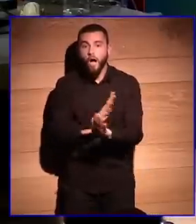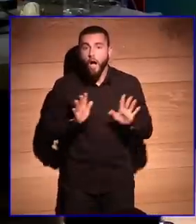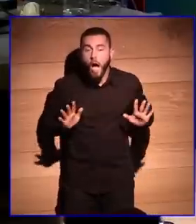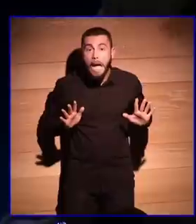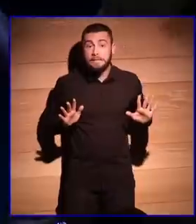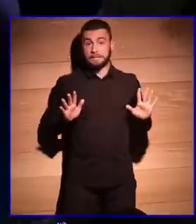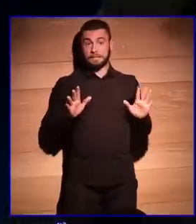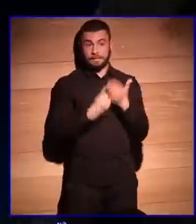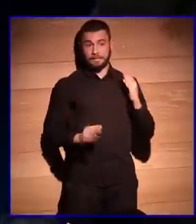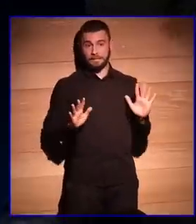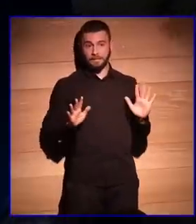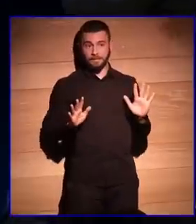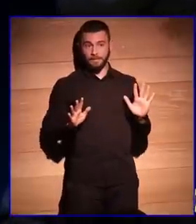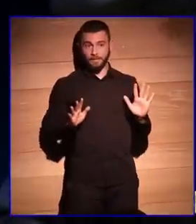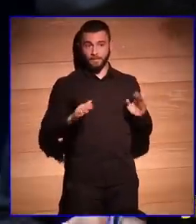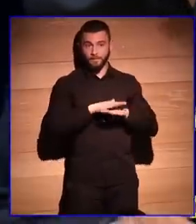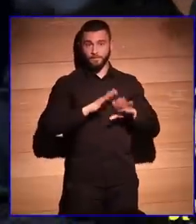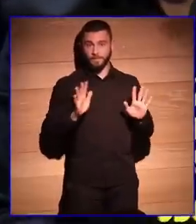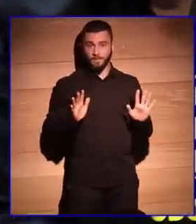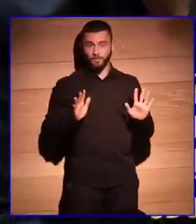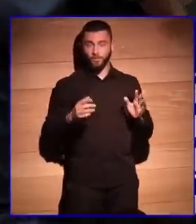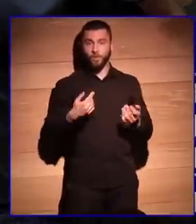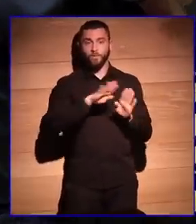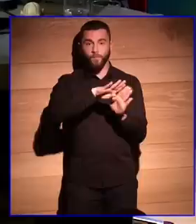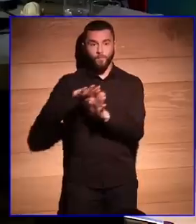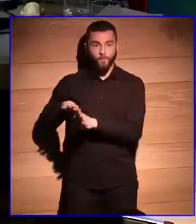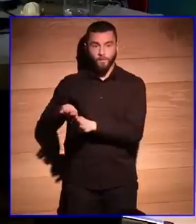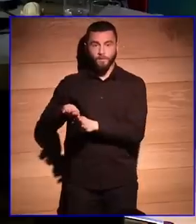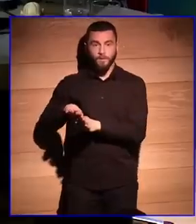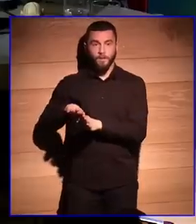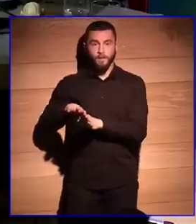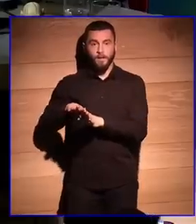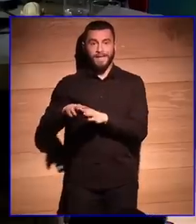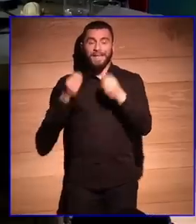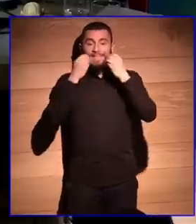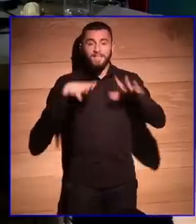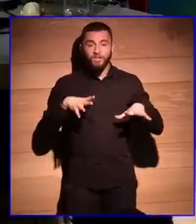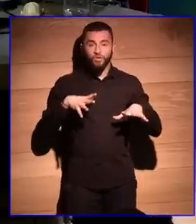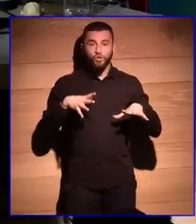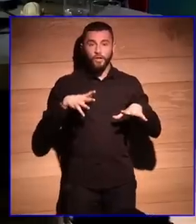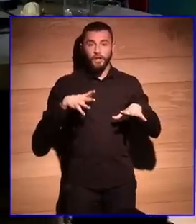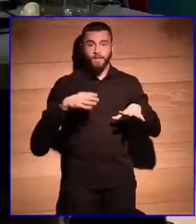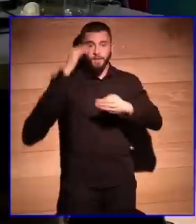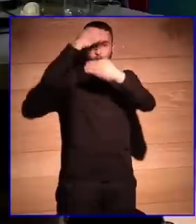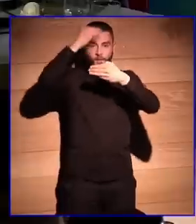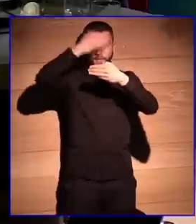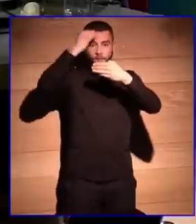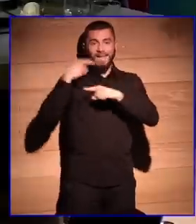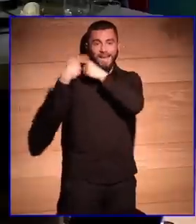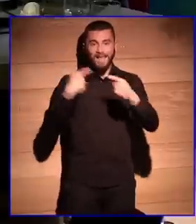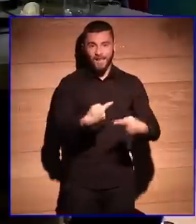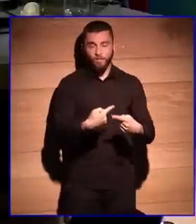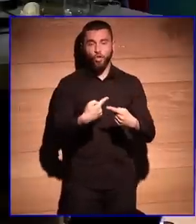es acondroplásico, ostras. Y que por otra parte entronca con historias medievales y con la tradición. El hijo